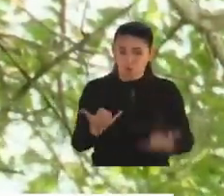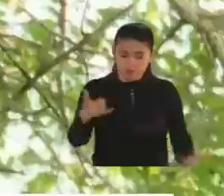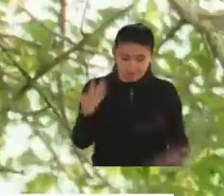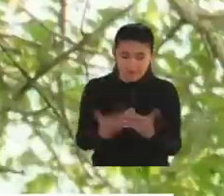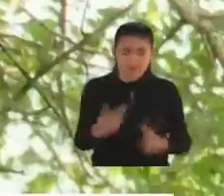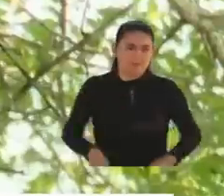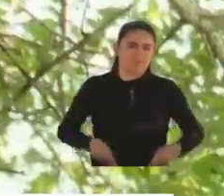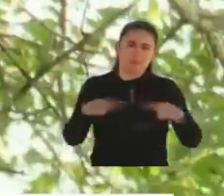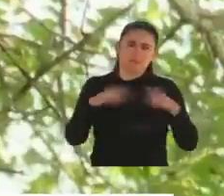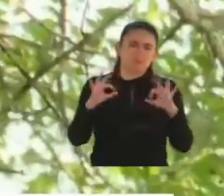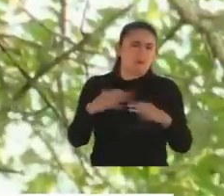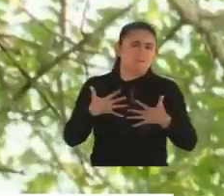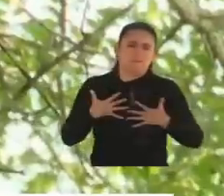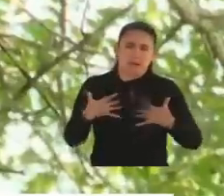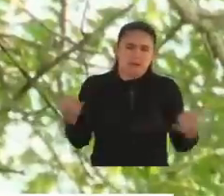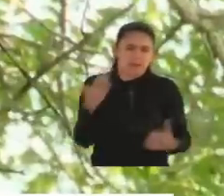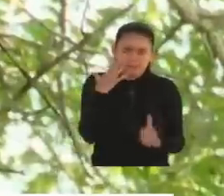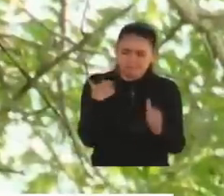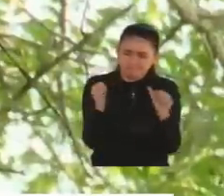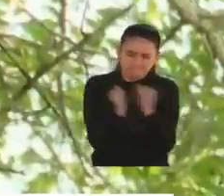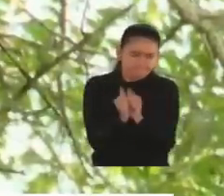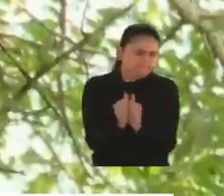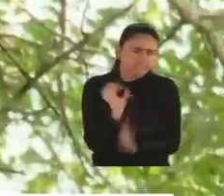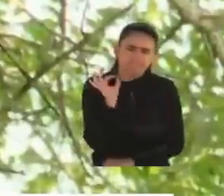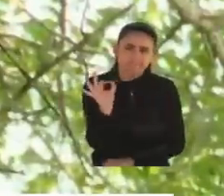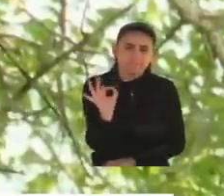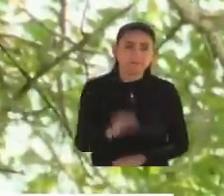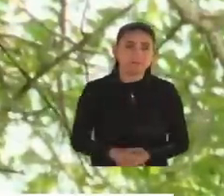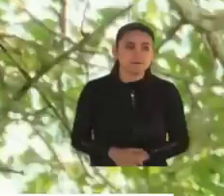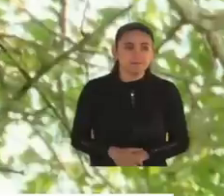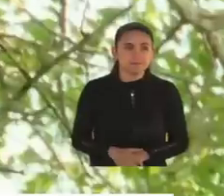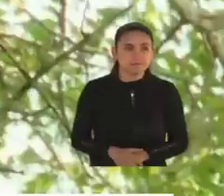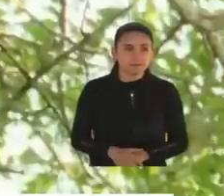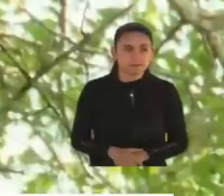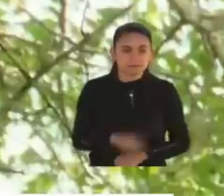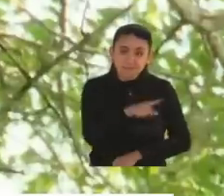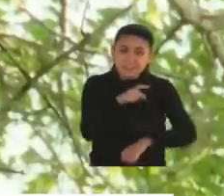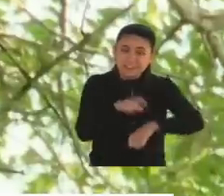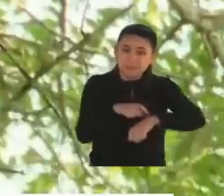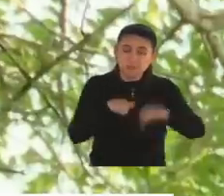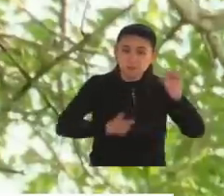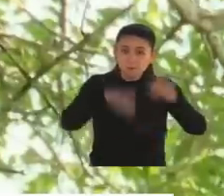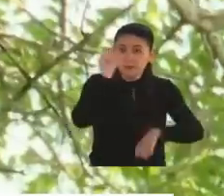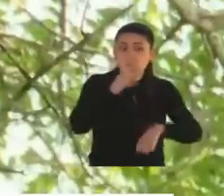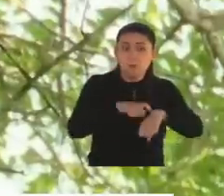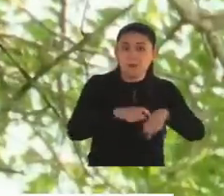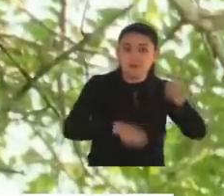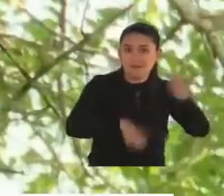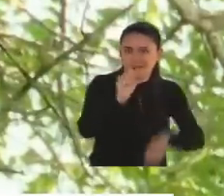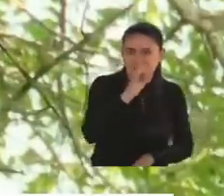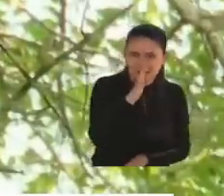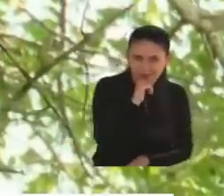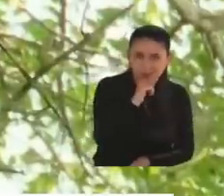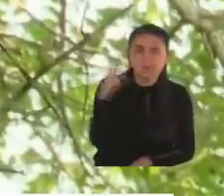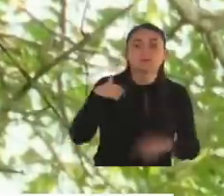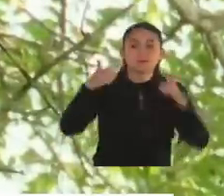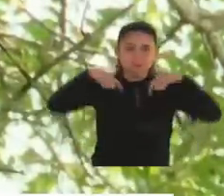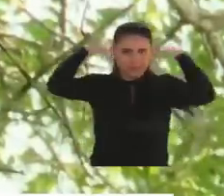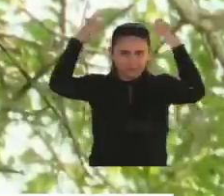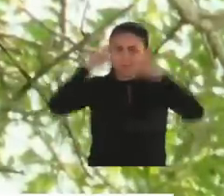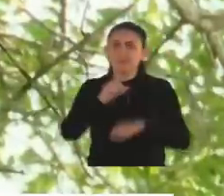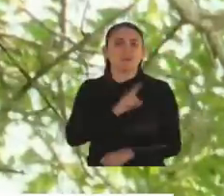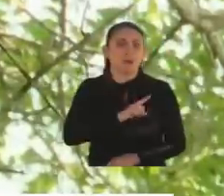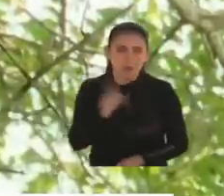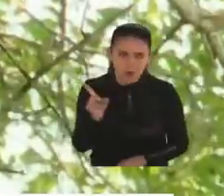a su lado. Quedé segundo en esa época, pero cuando digo gané es porque, pues mira, y en MasterChef, que ustedes lo vieron, yo no gané, pero hoy